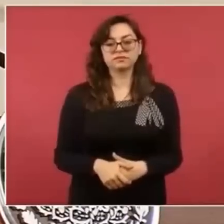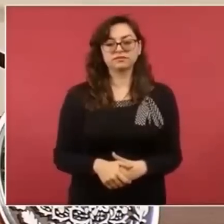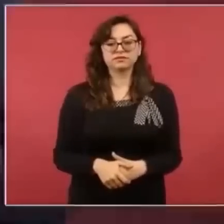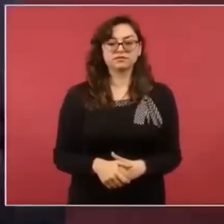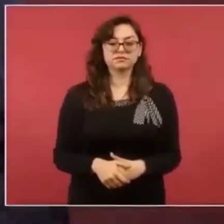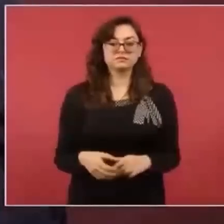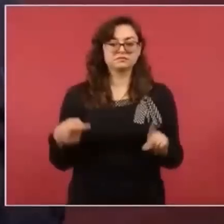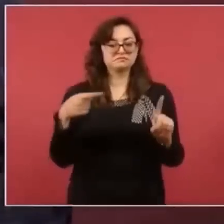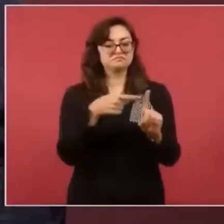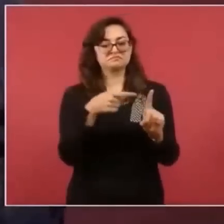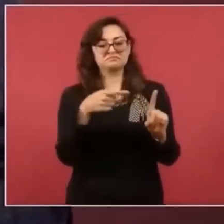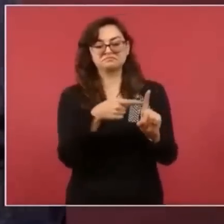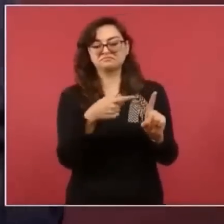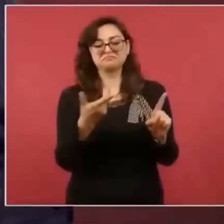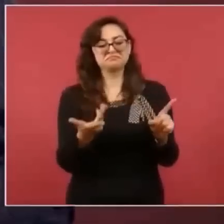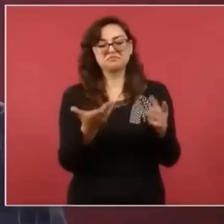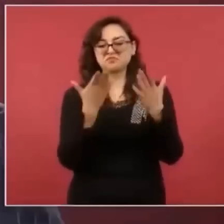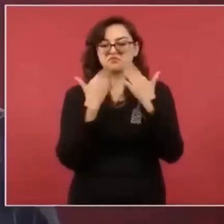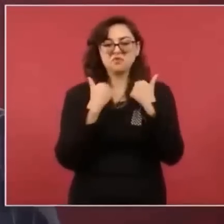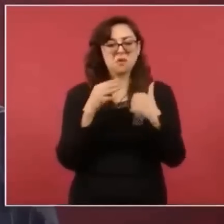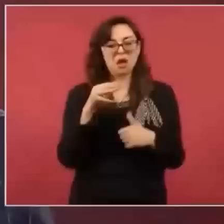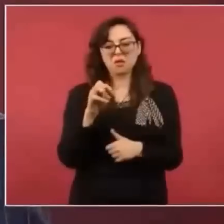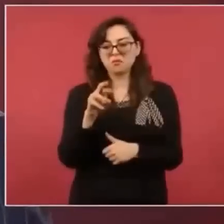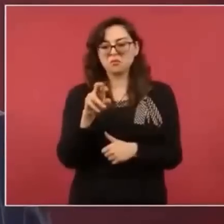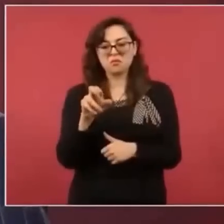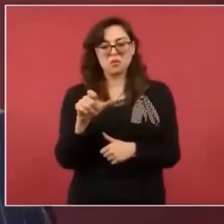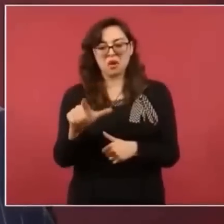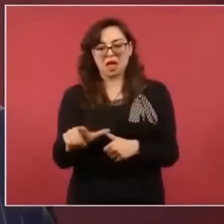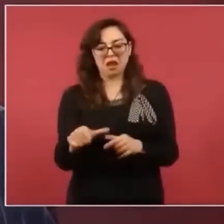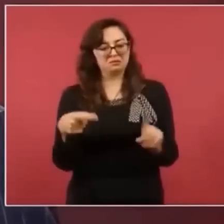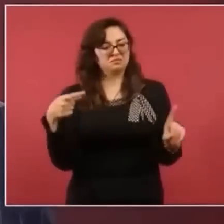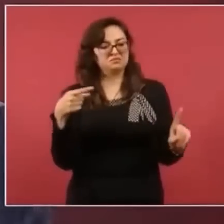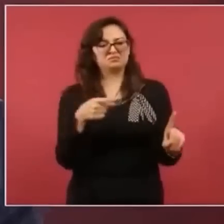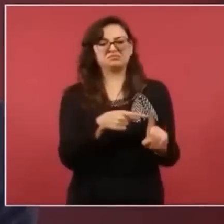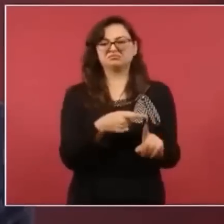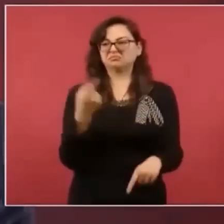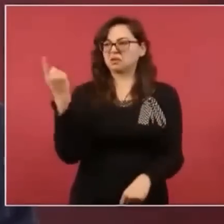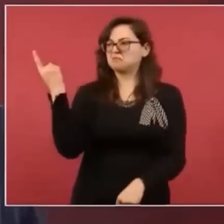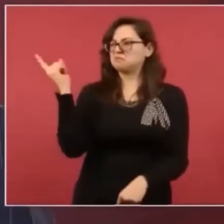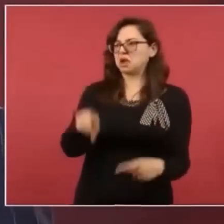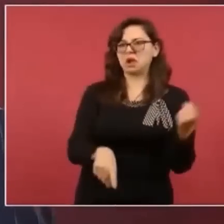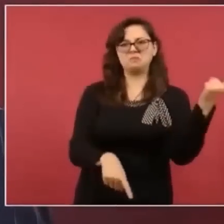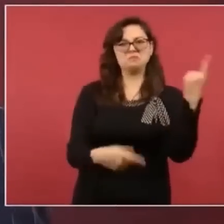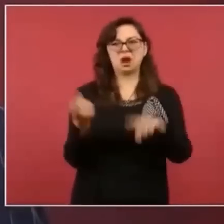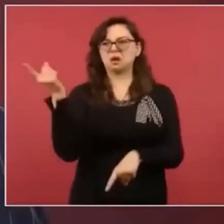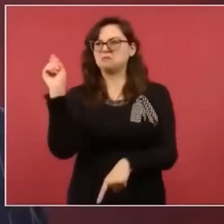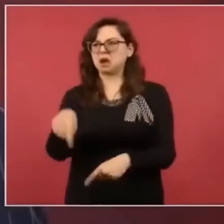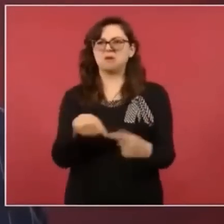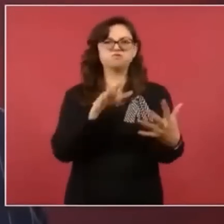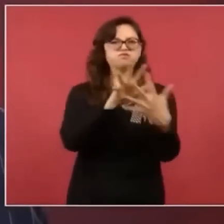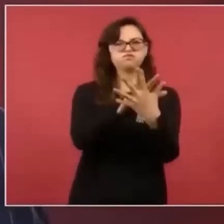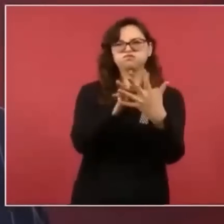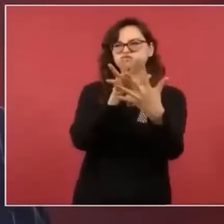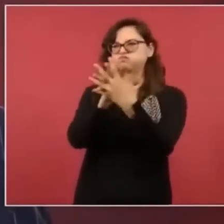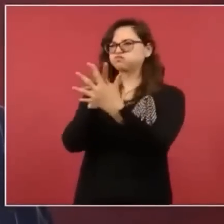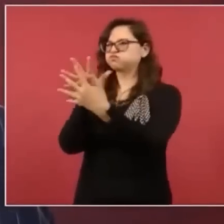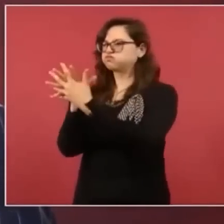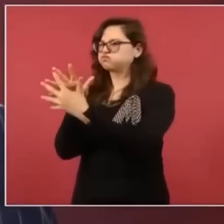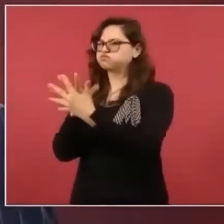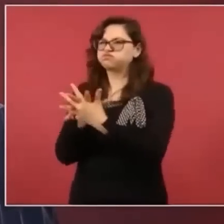de decir, no me va a temblar la mano y vamos a usar la fuerza, y por el otro lado,